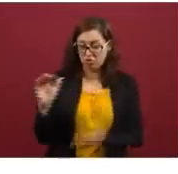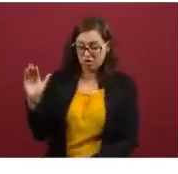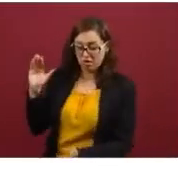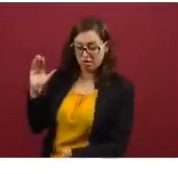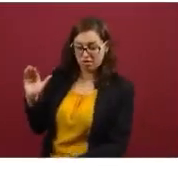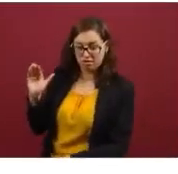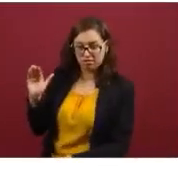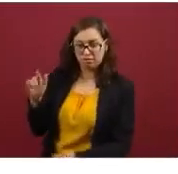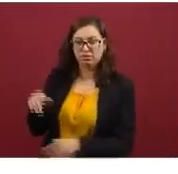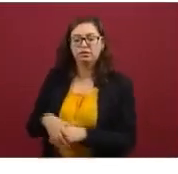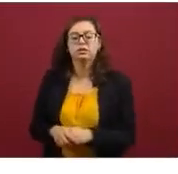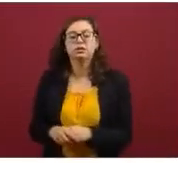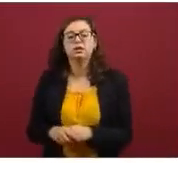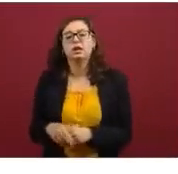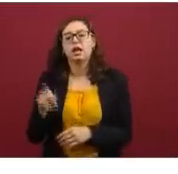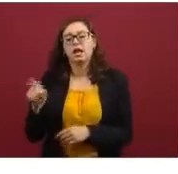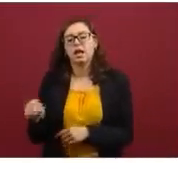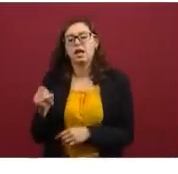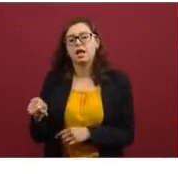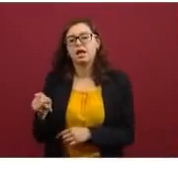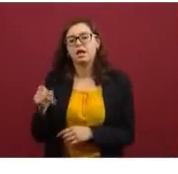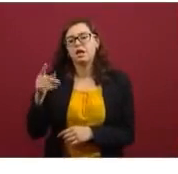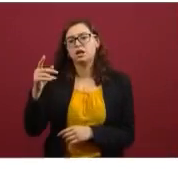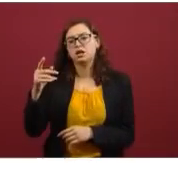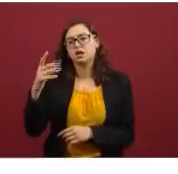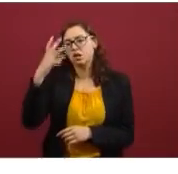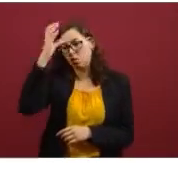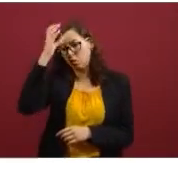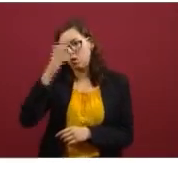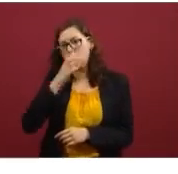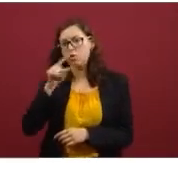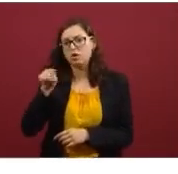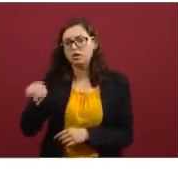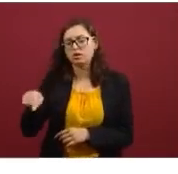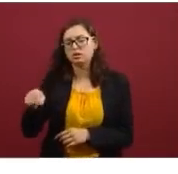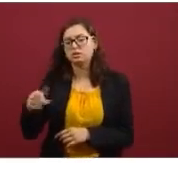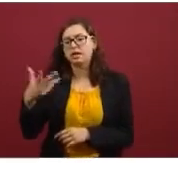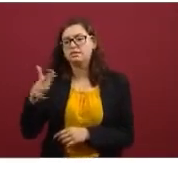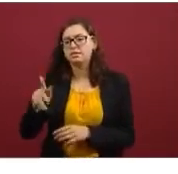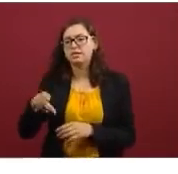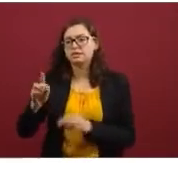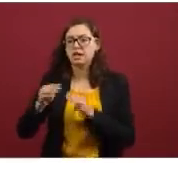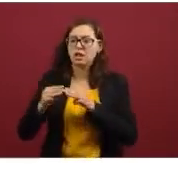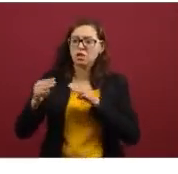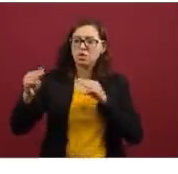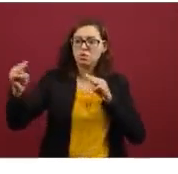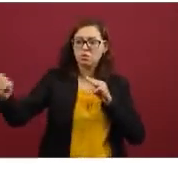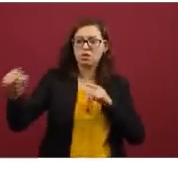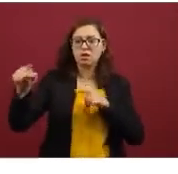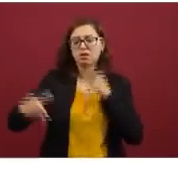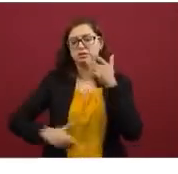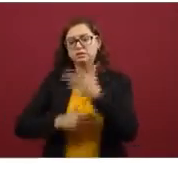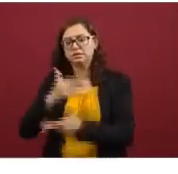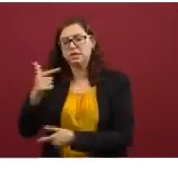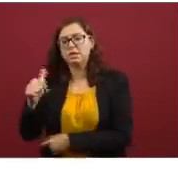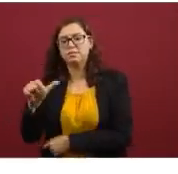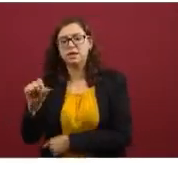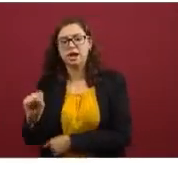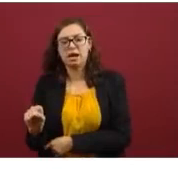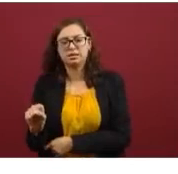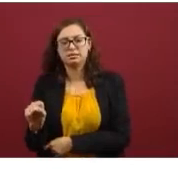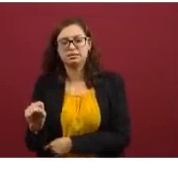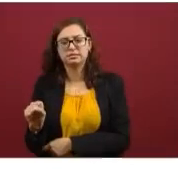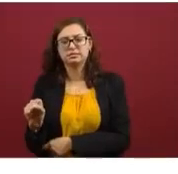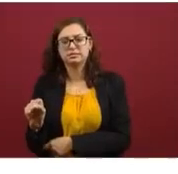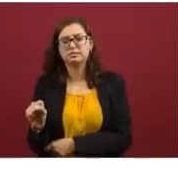Coahuila, a 10 kilómetros de distancia del centro de abasto, Servigas de Guadiana, que